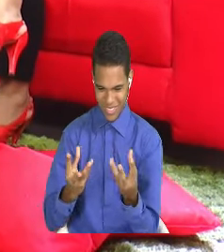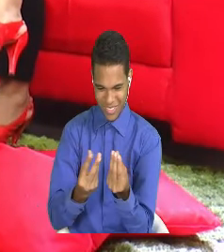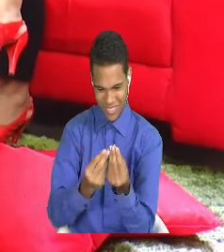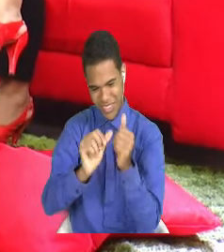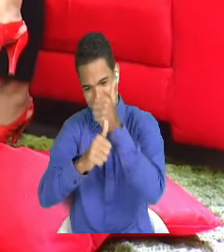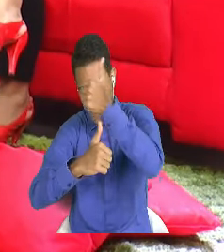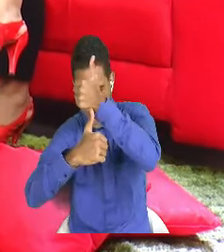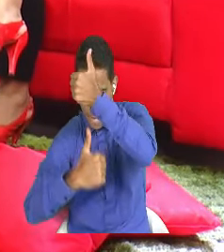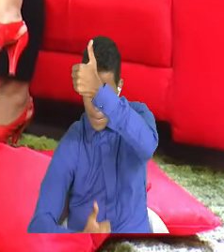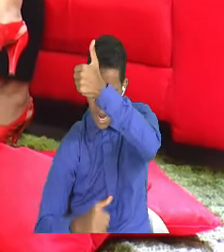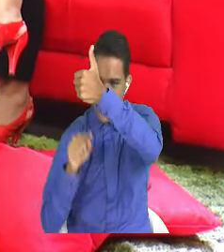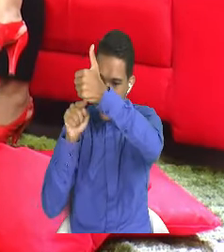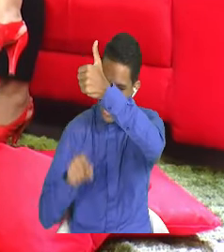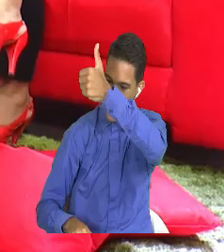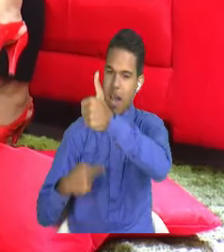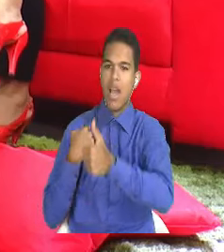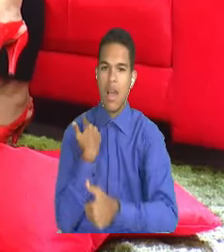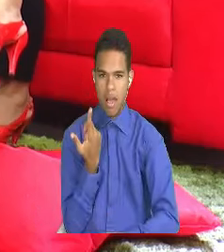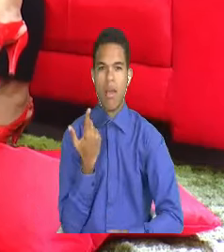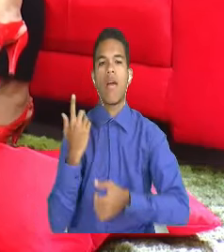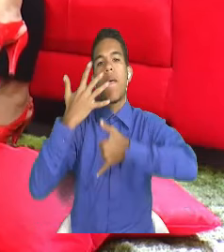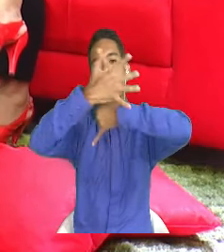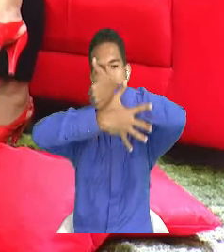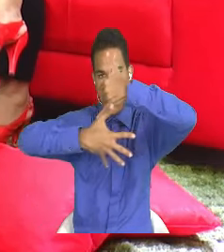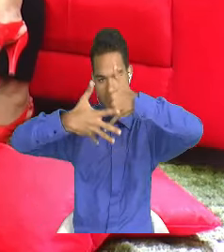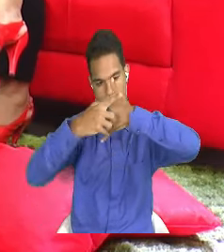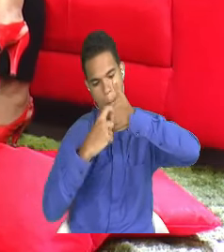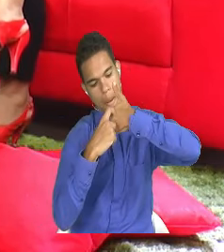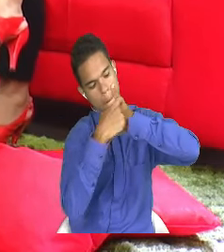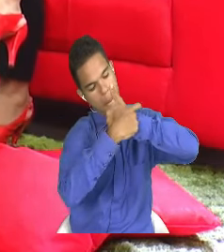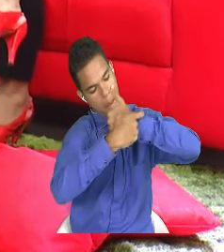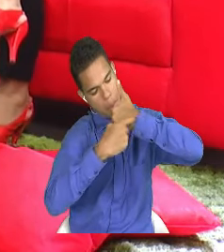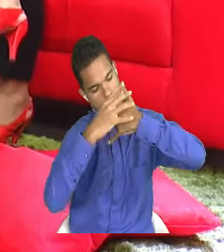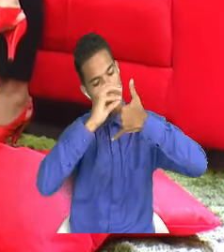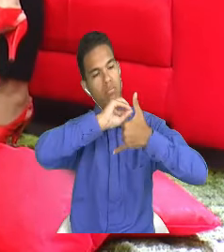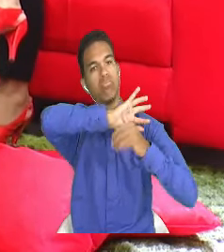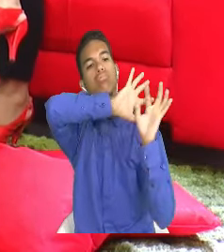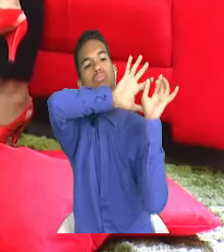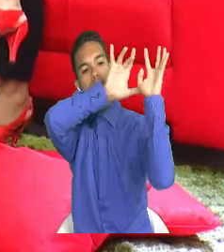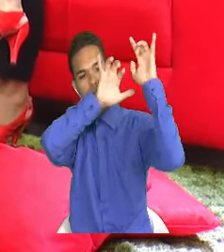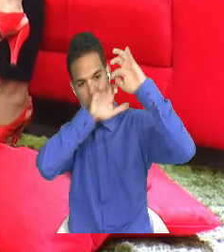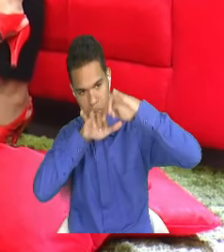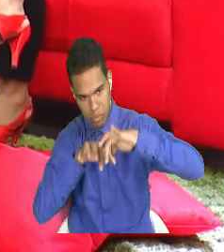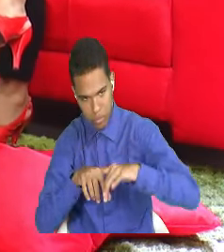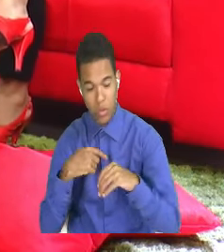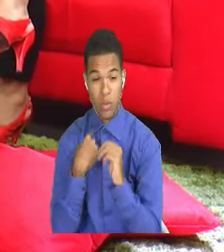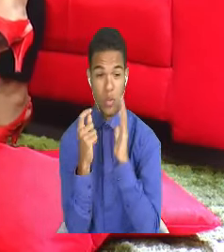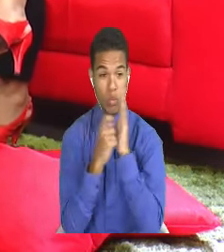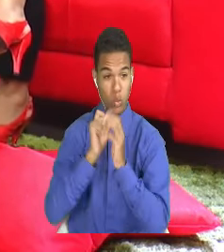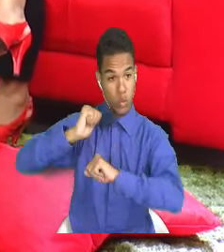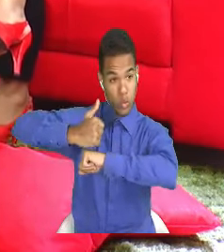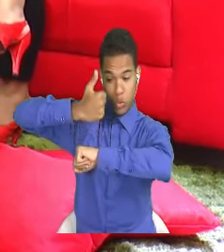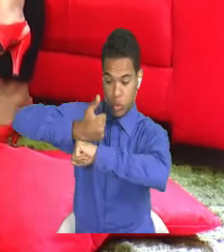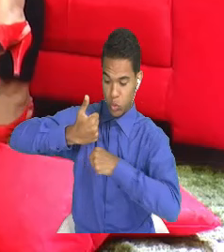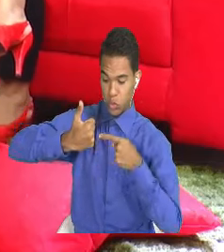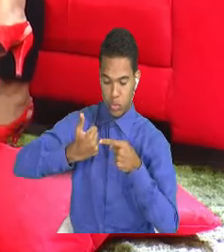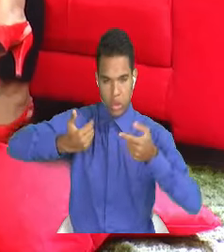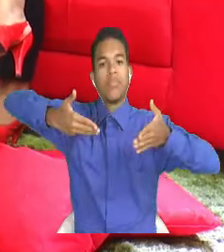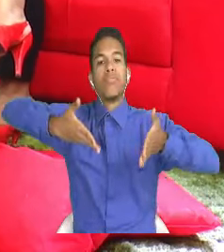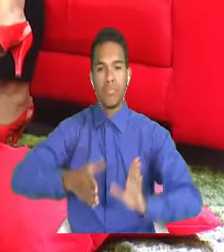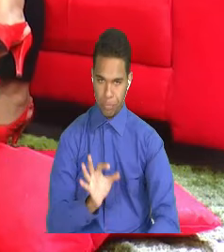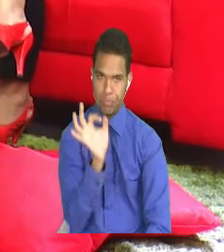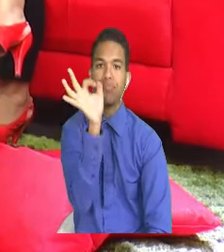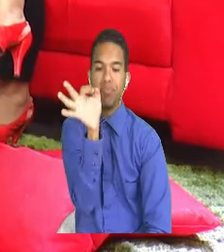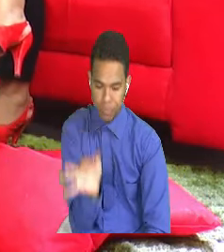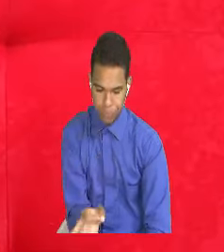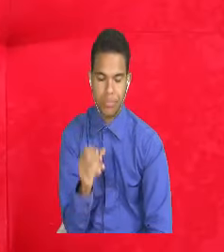del país, pero que su gerente es de aquí, de Barranca Bermeja. ¿Por qué cree usted que le delegaron esa responsabilidad tan importante?